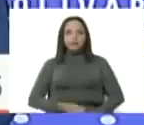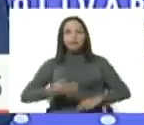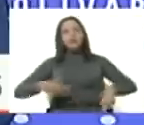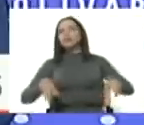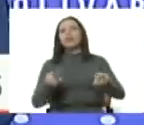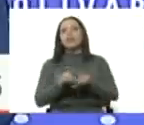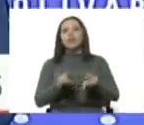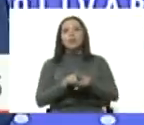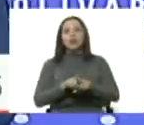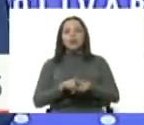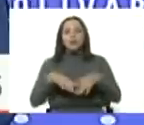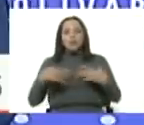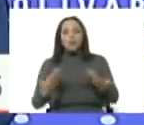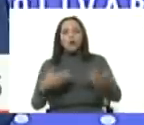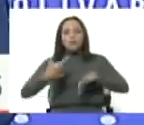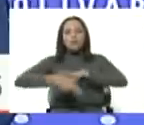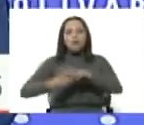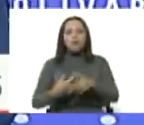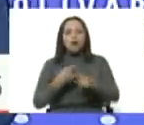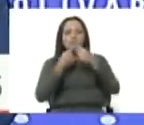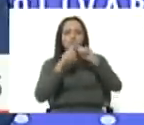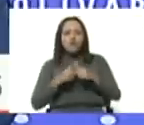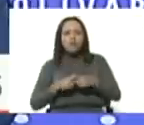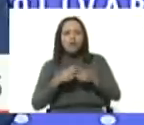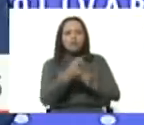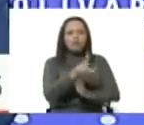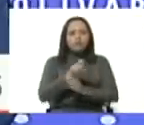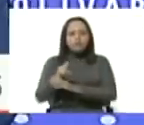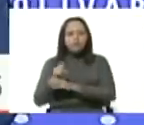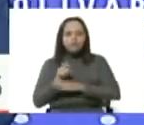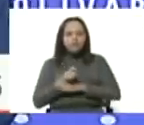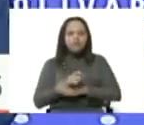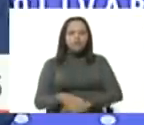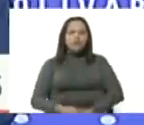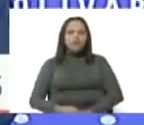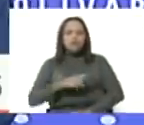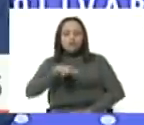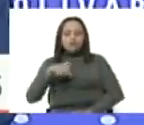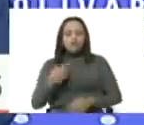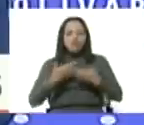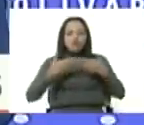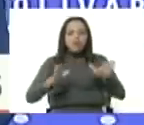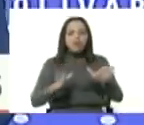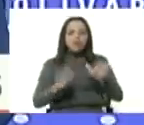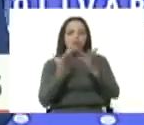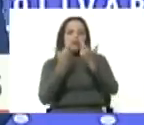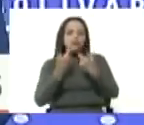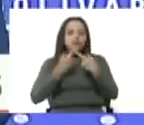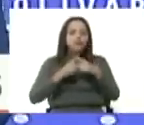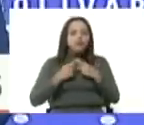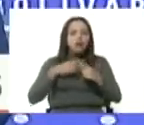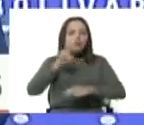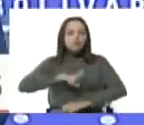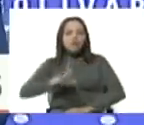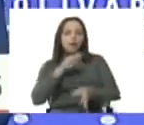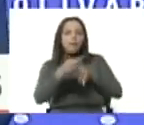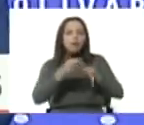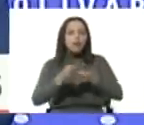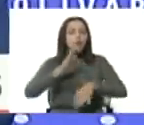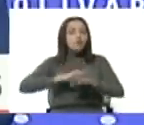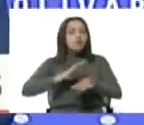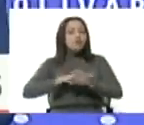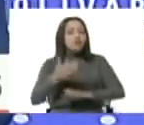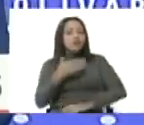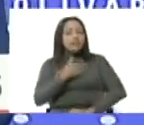Igualmente, ¿cuál es el problema de las cuentas recaudadoras? Para nosotros abrir las cuentas recaudadoras en Petro, porque me la están pidiendo